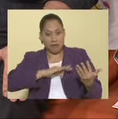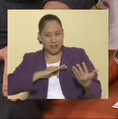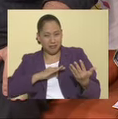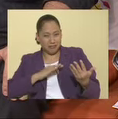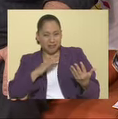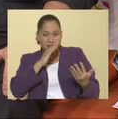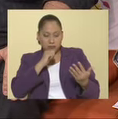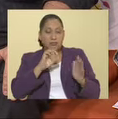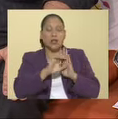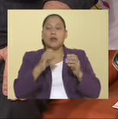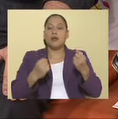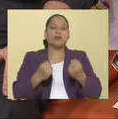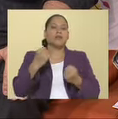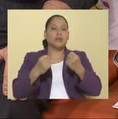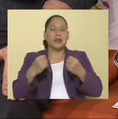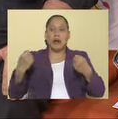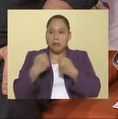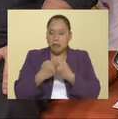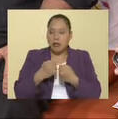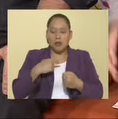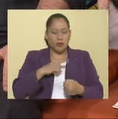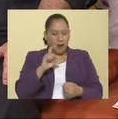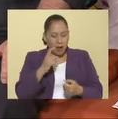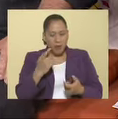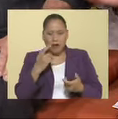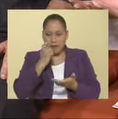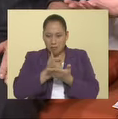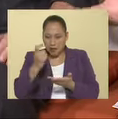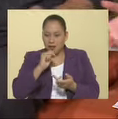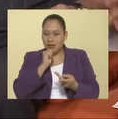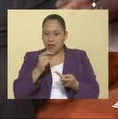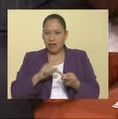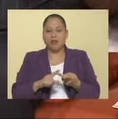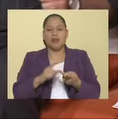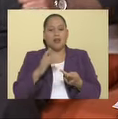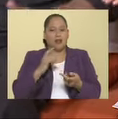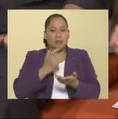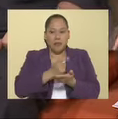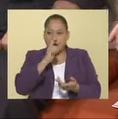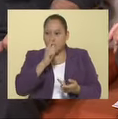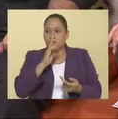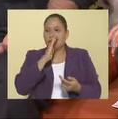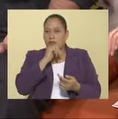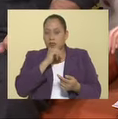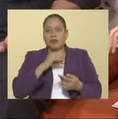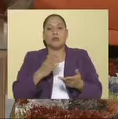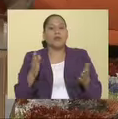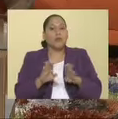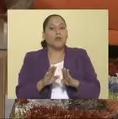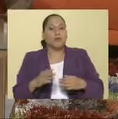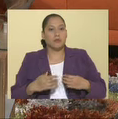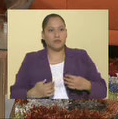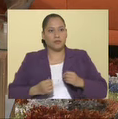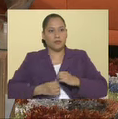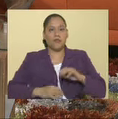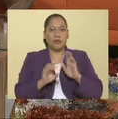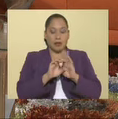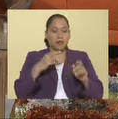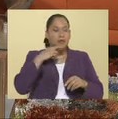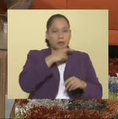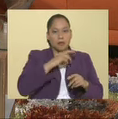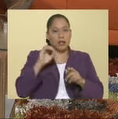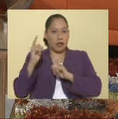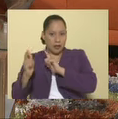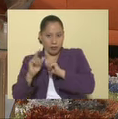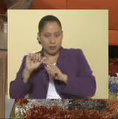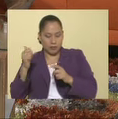te choquen, a que no tengas para pagar el agua, para pagar la luz. Pero ahí que te tengas va, una enfermedad ahí te y va. no- Exactamente. Pero fíjate, tenemos dos vías, la rápida y la lenta. Si te chocan,